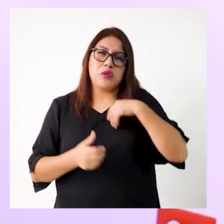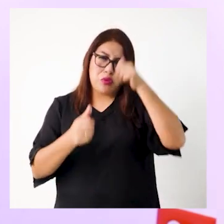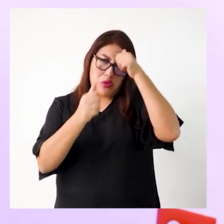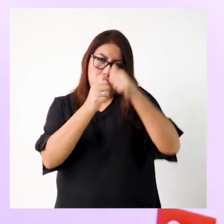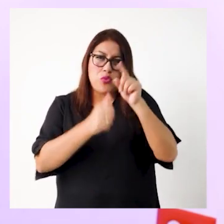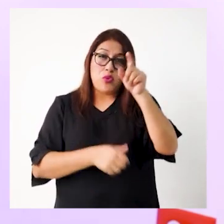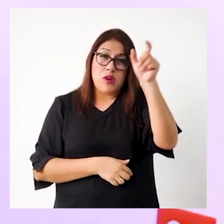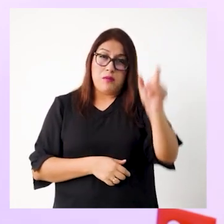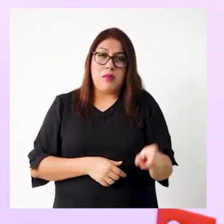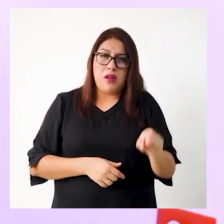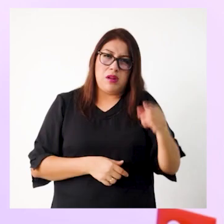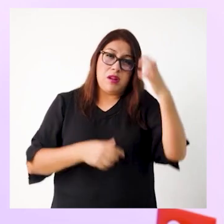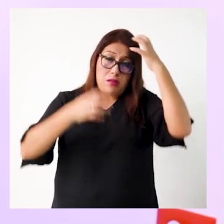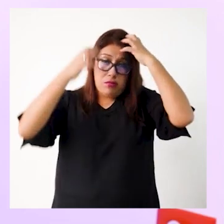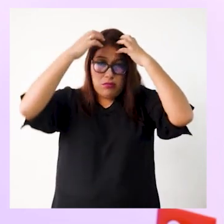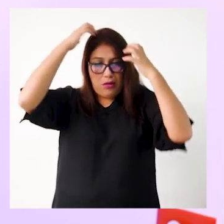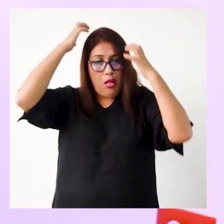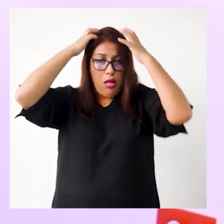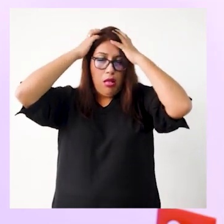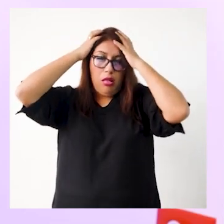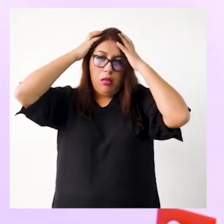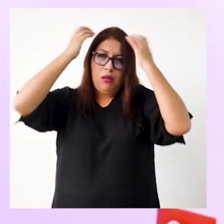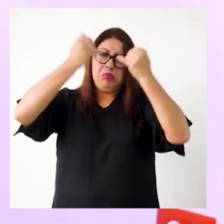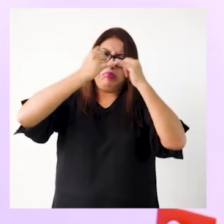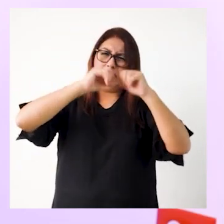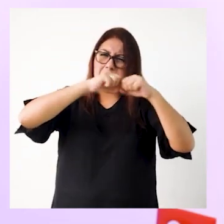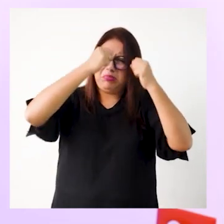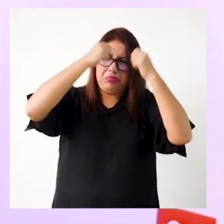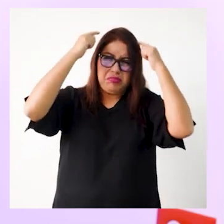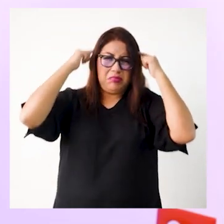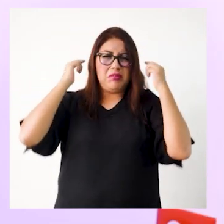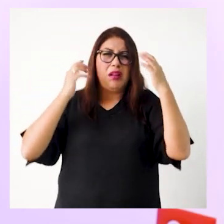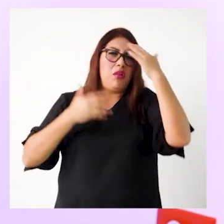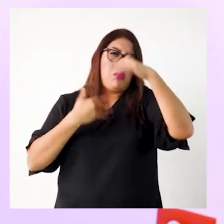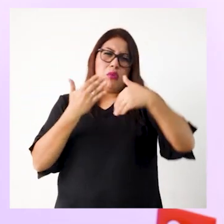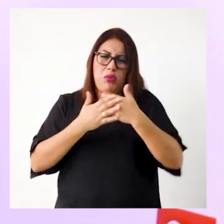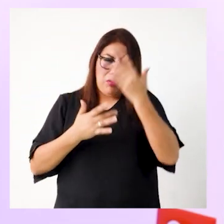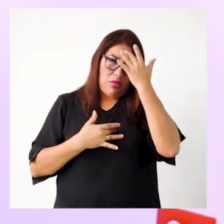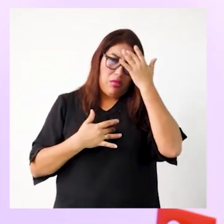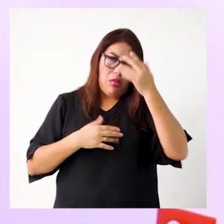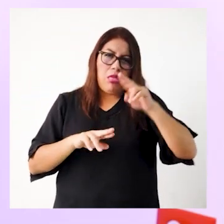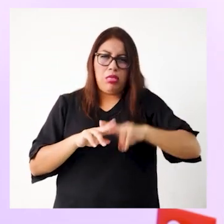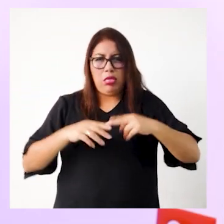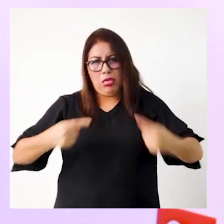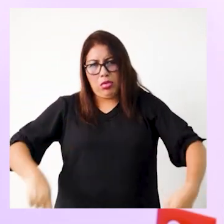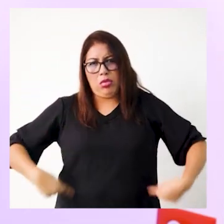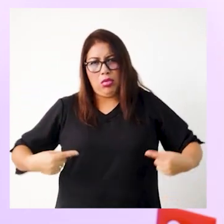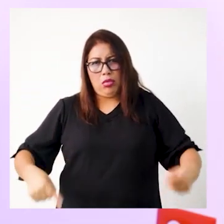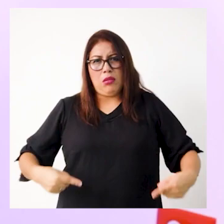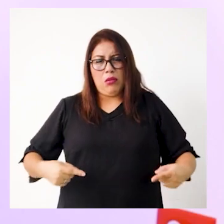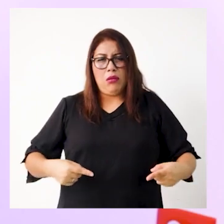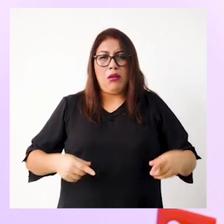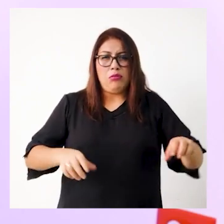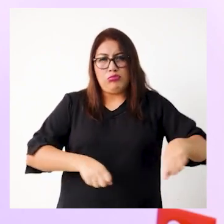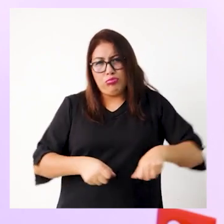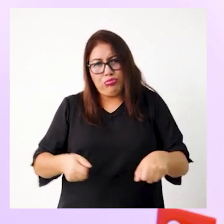una persona que había tenido un derrame cerebral y tenía una enfermedad degenerativa que le impedía hablar y estaba postrado en una silla de ruedas. Lo llevan a un parque de diversiones